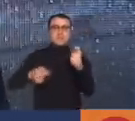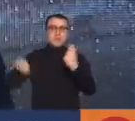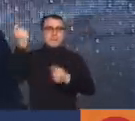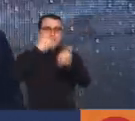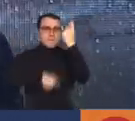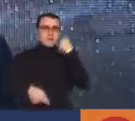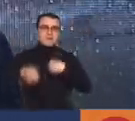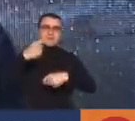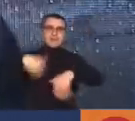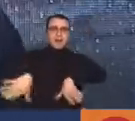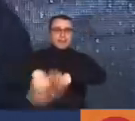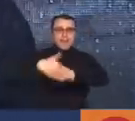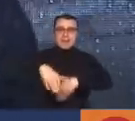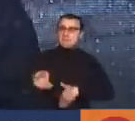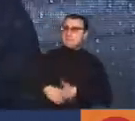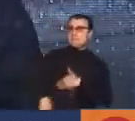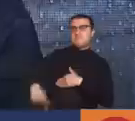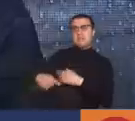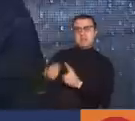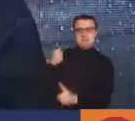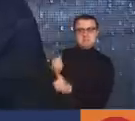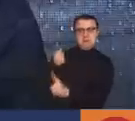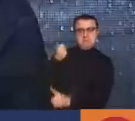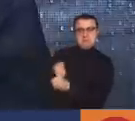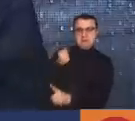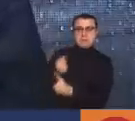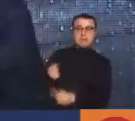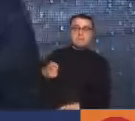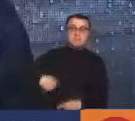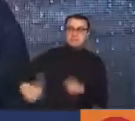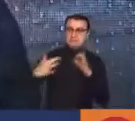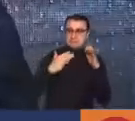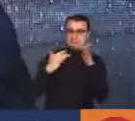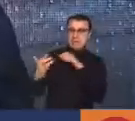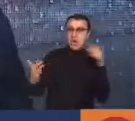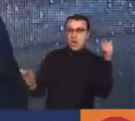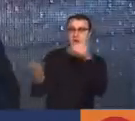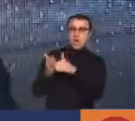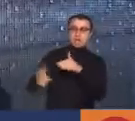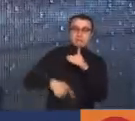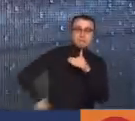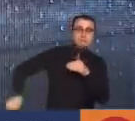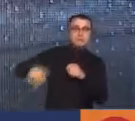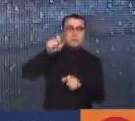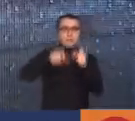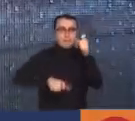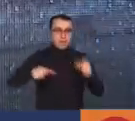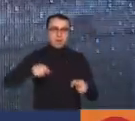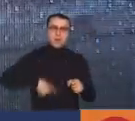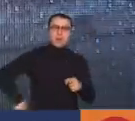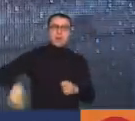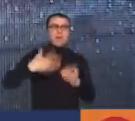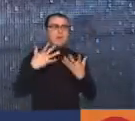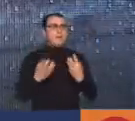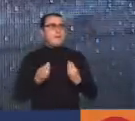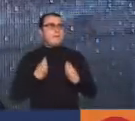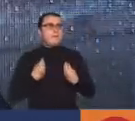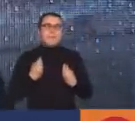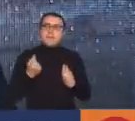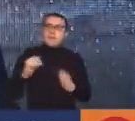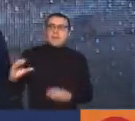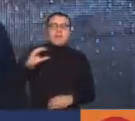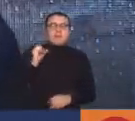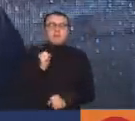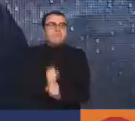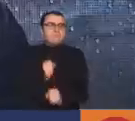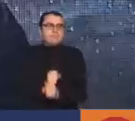golpeado y golpeado y golpeado porque se consideraba como una especie de guerra contra las personas que trataban de sobrevivir simplemente